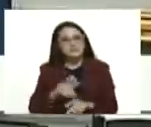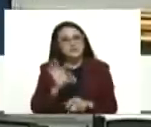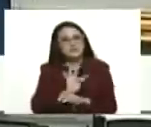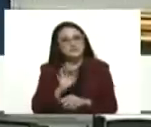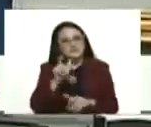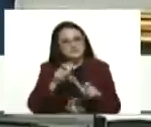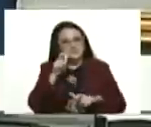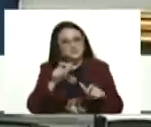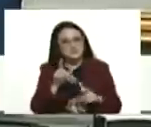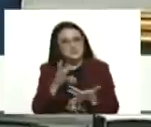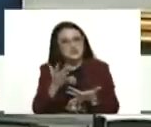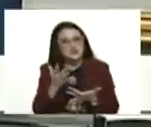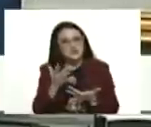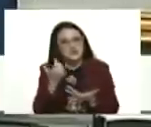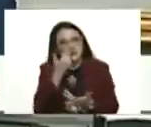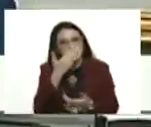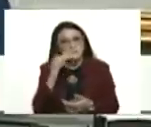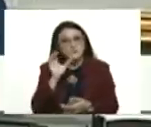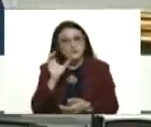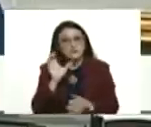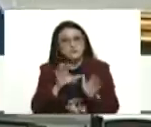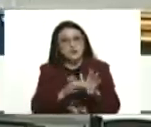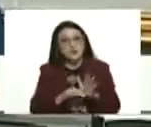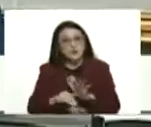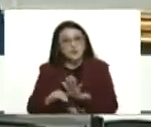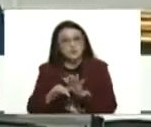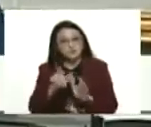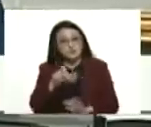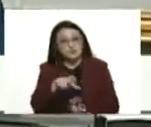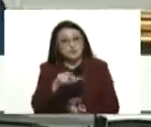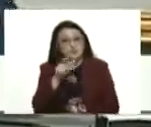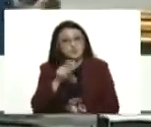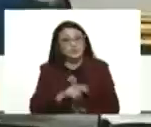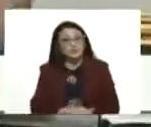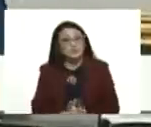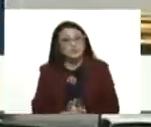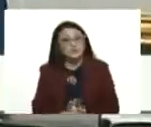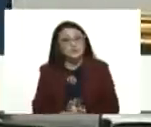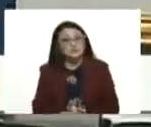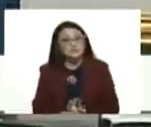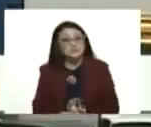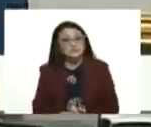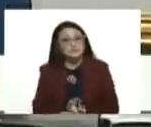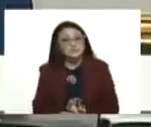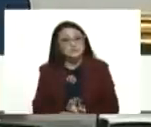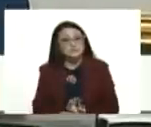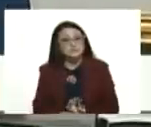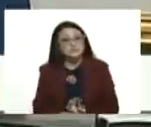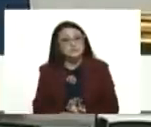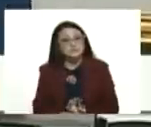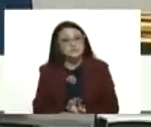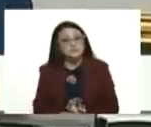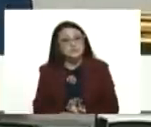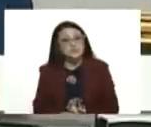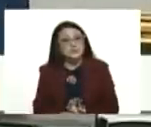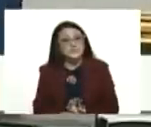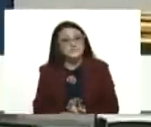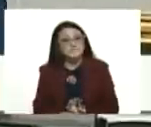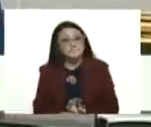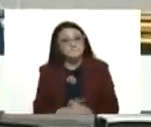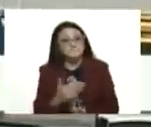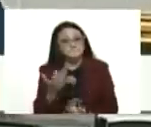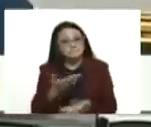cosa, para el capitalista corrupto y corruptor, ¿qué moneda de cambio? Dame este barco